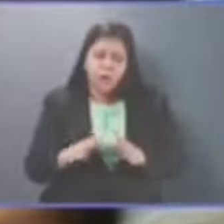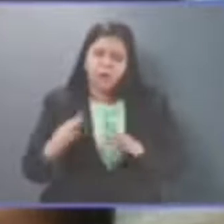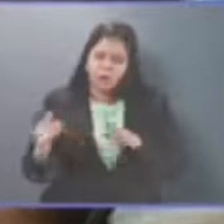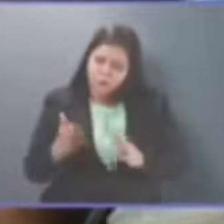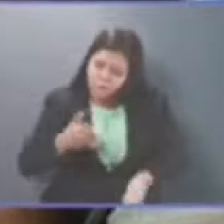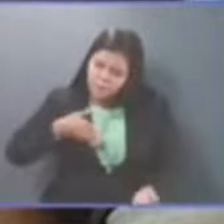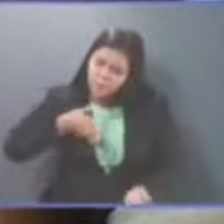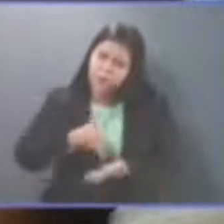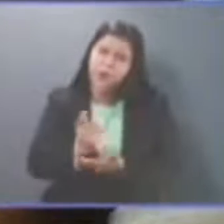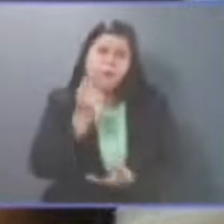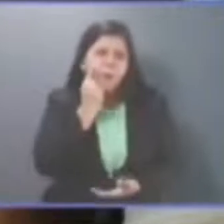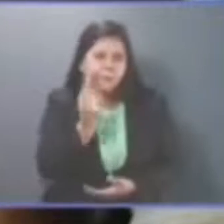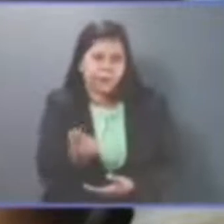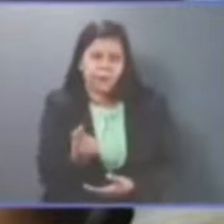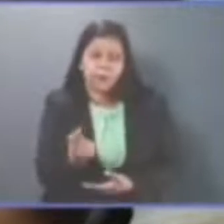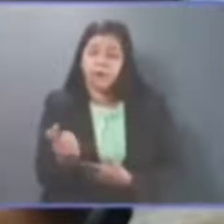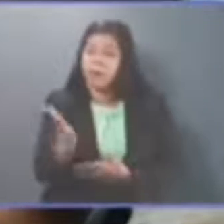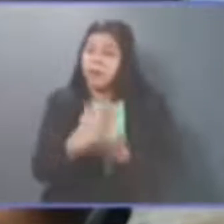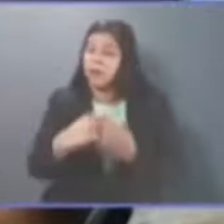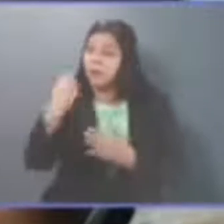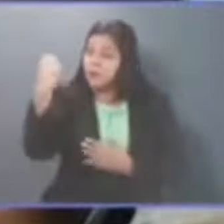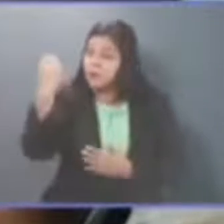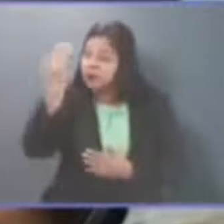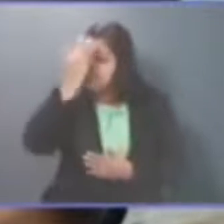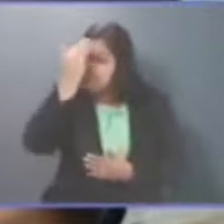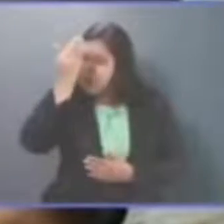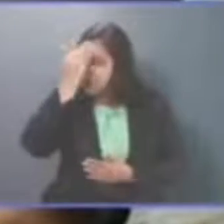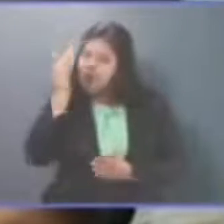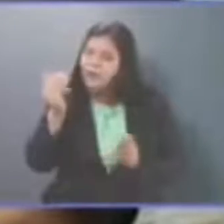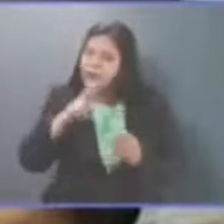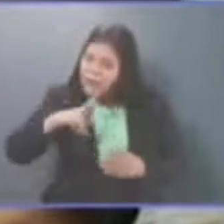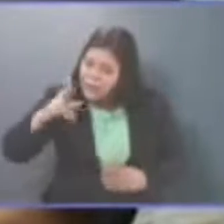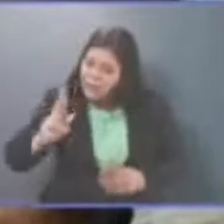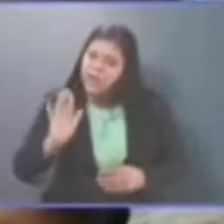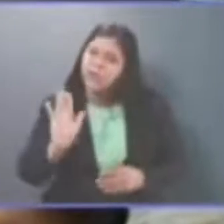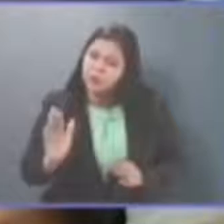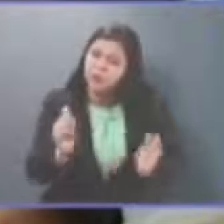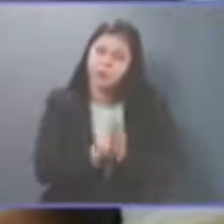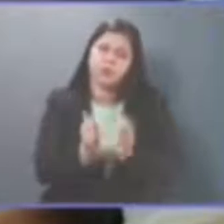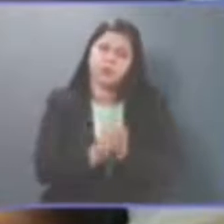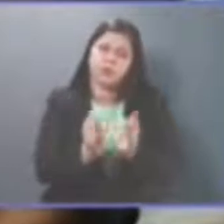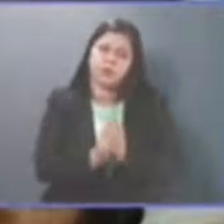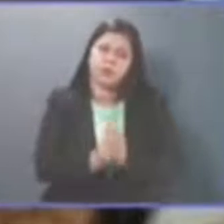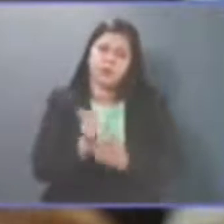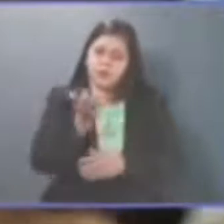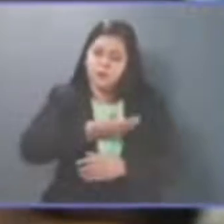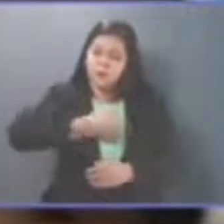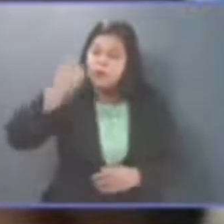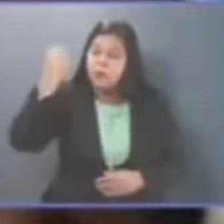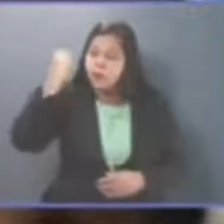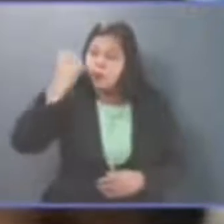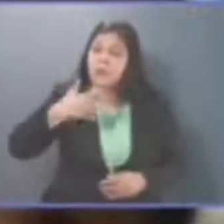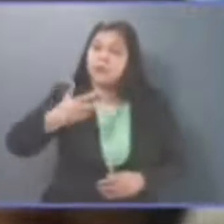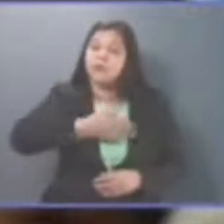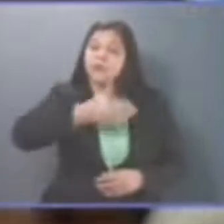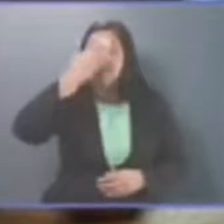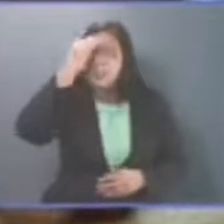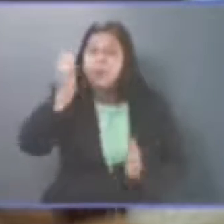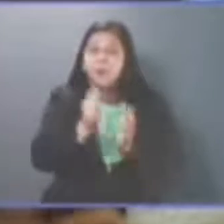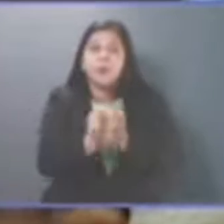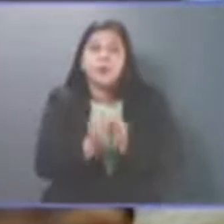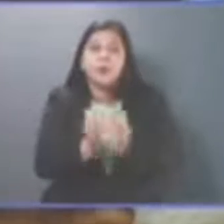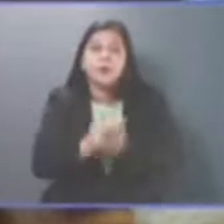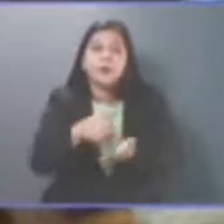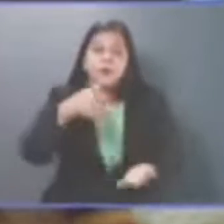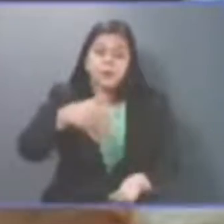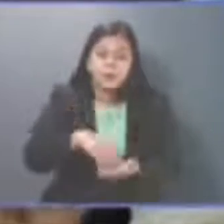al territorio. Es importante que conozcamos los problemas que tiene nuestro país. Es importante que conozcamos los problemas que tiene